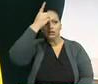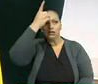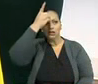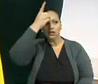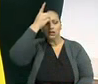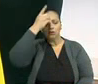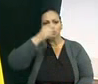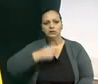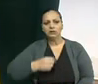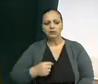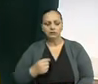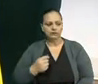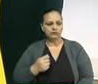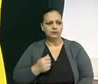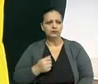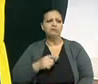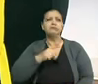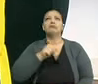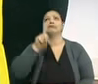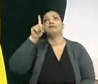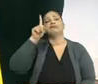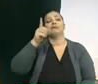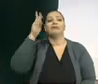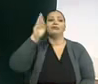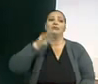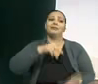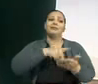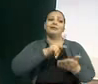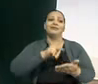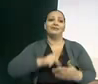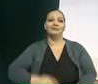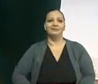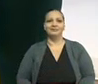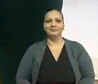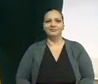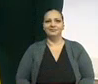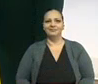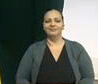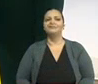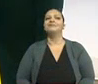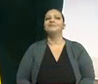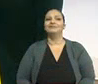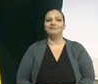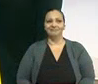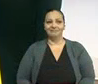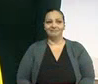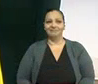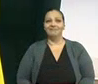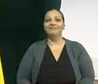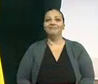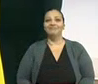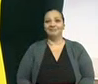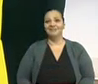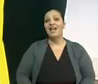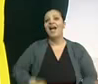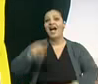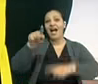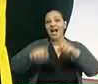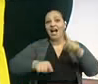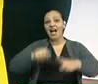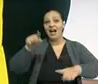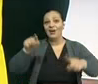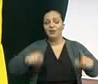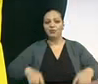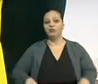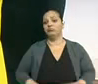Ahora se aplica esa frase. Yo conozco a uno que dice, conozco uno, no, Jesús pagó mis deudas, así que yo no te voy a pagar. Eso es una mala